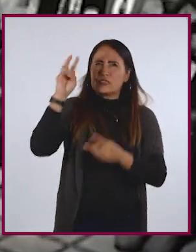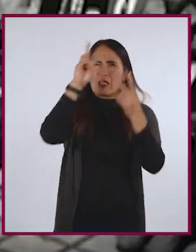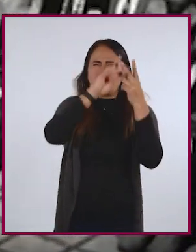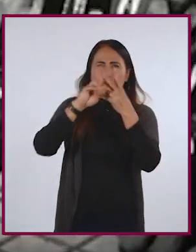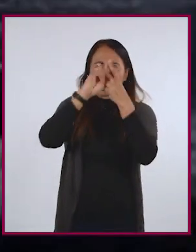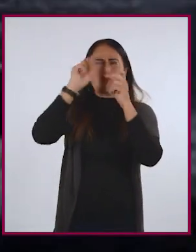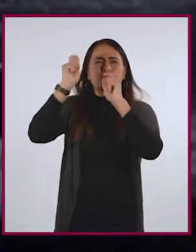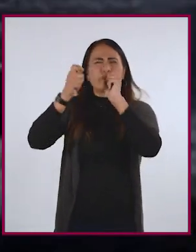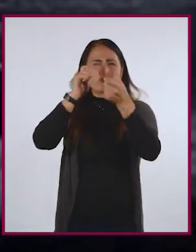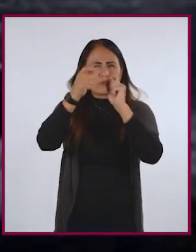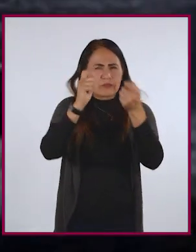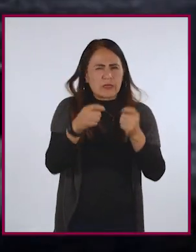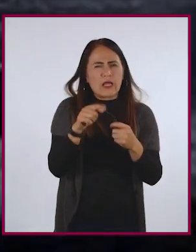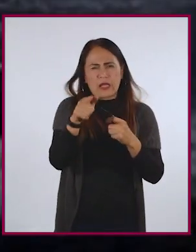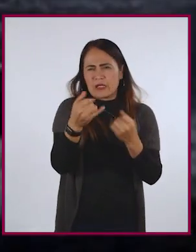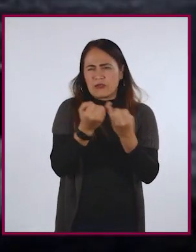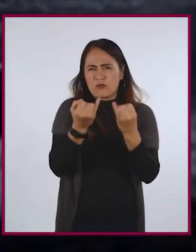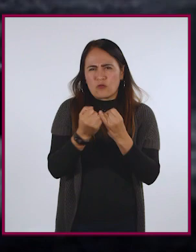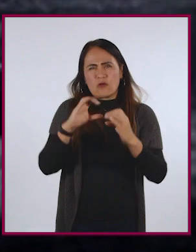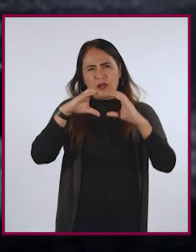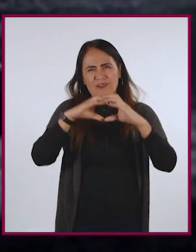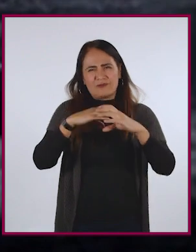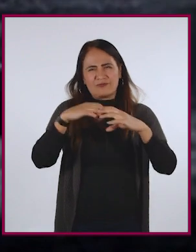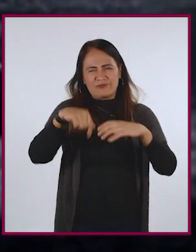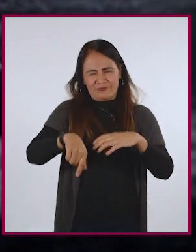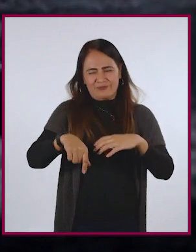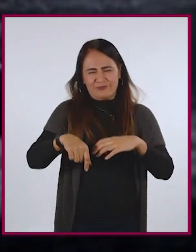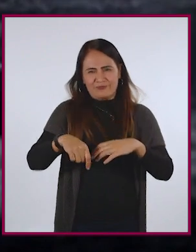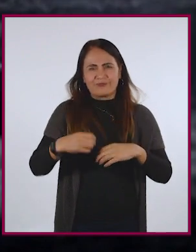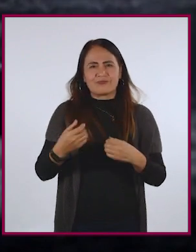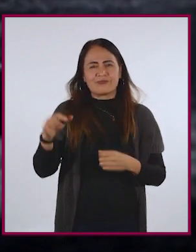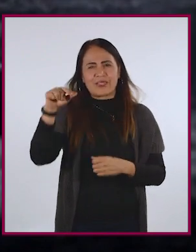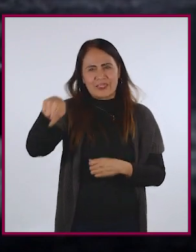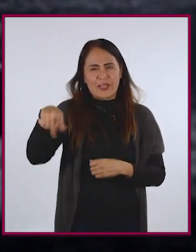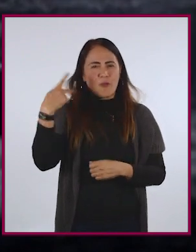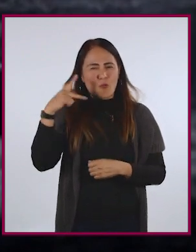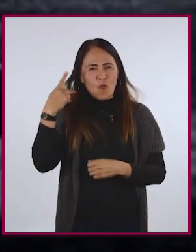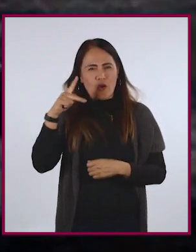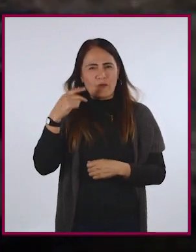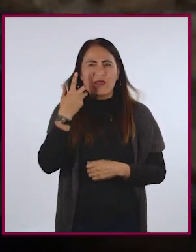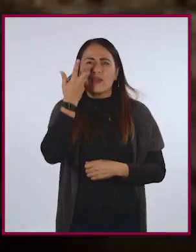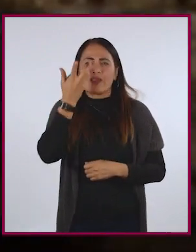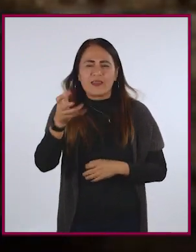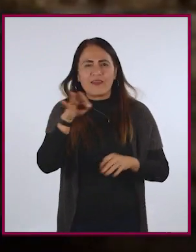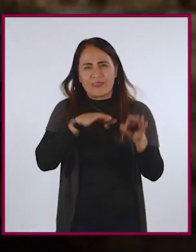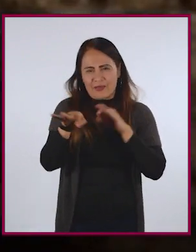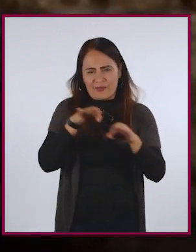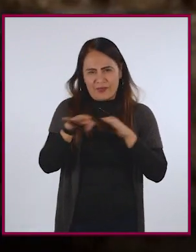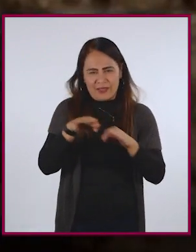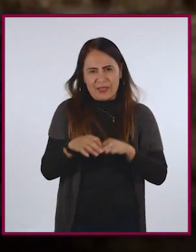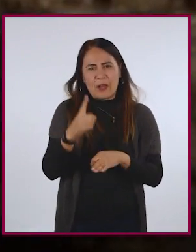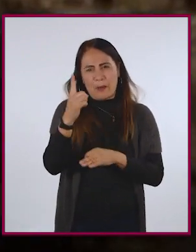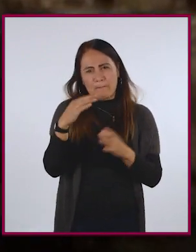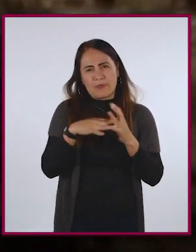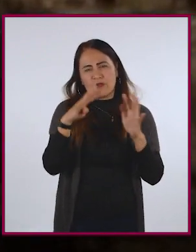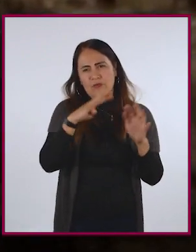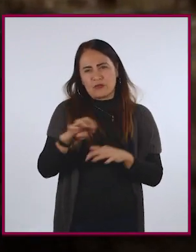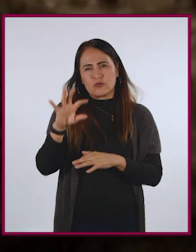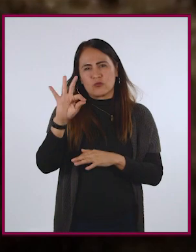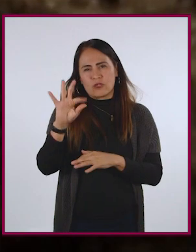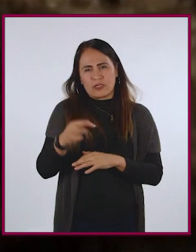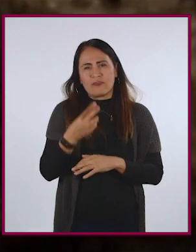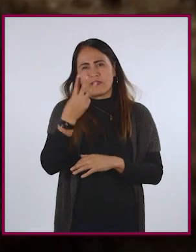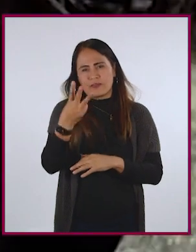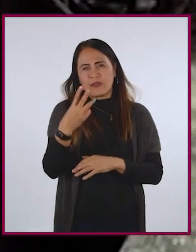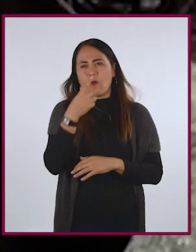astronomía lo llevó a trabajar en el recién fundado Observatorio Astrofísico Nacional de Tonantzintla en